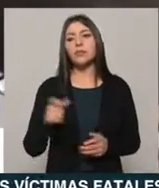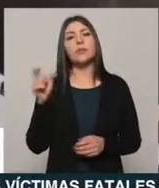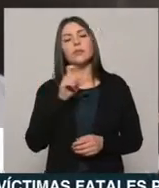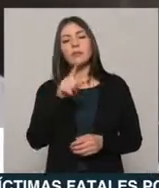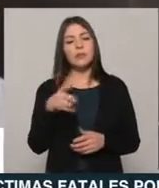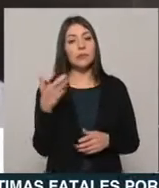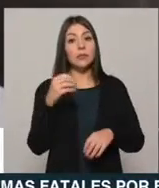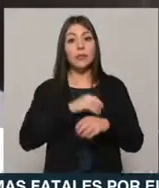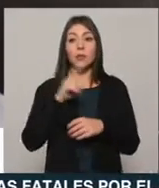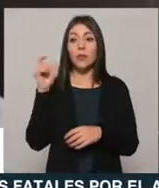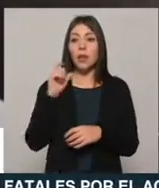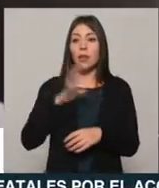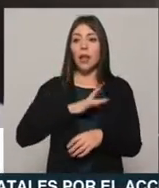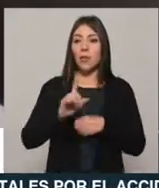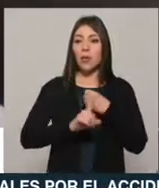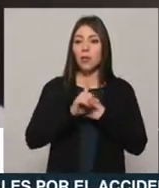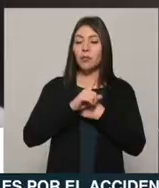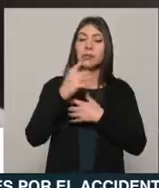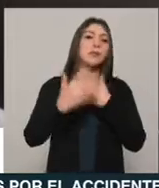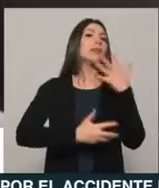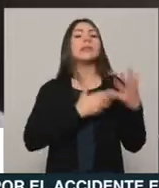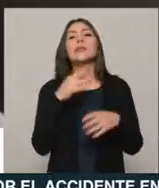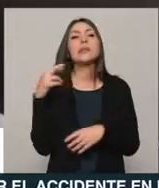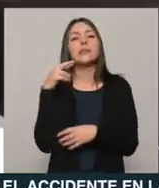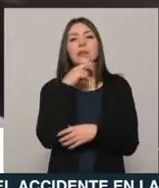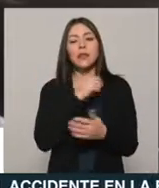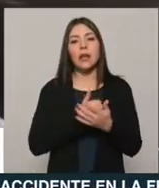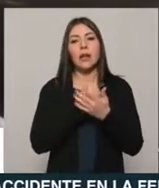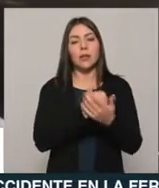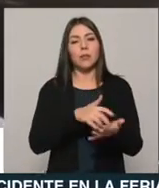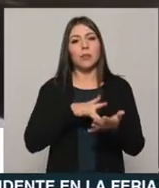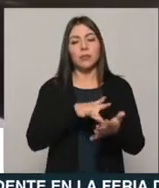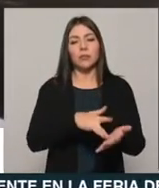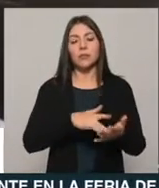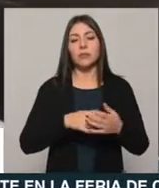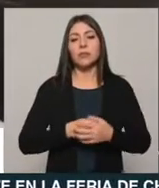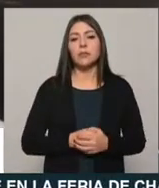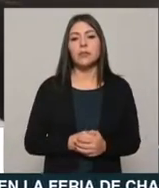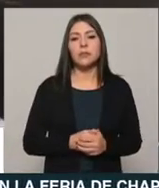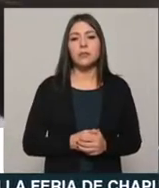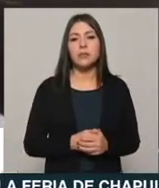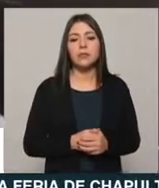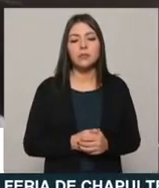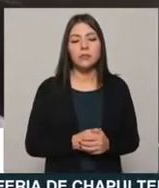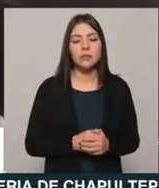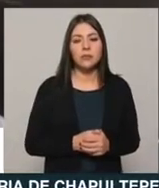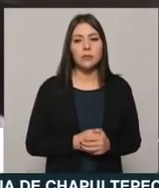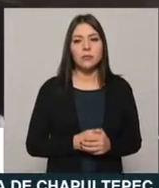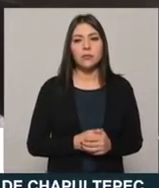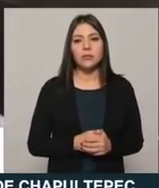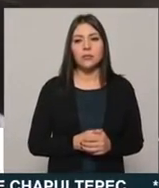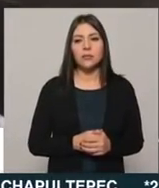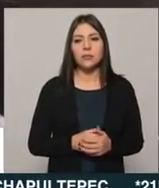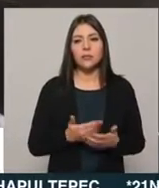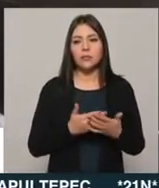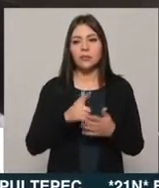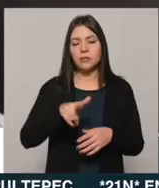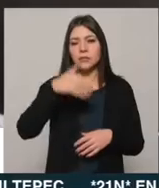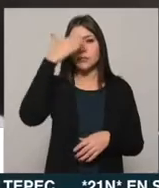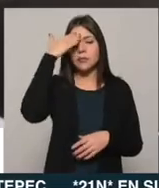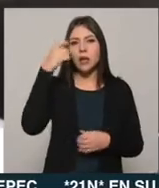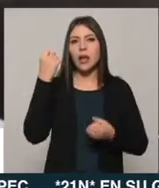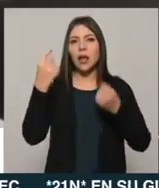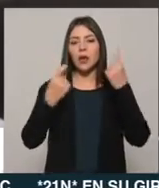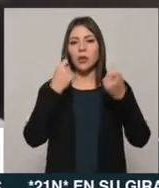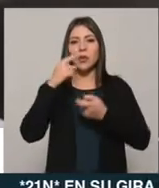pues inmediatamente se actuaba, ¿no? Y el saldo pues ya se conoce, hubo